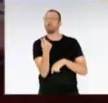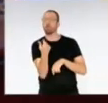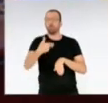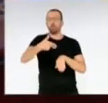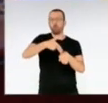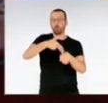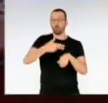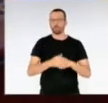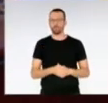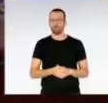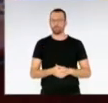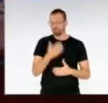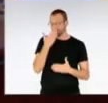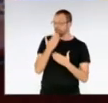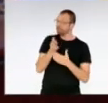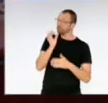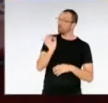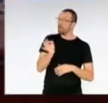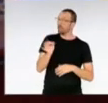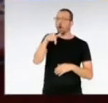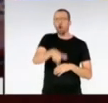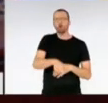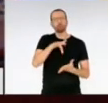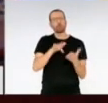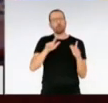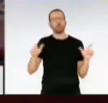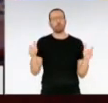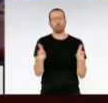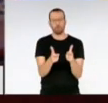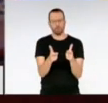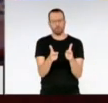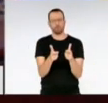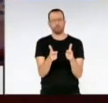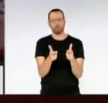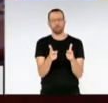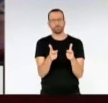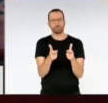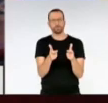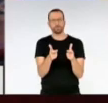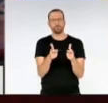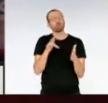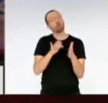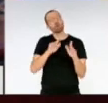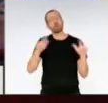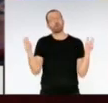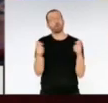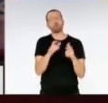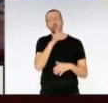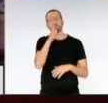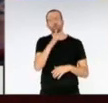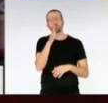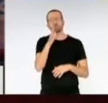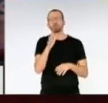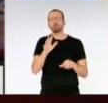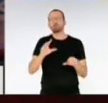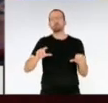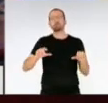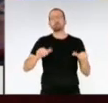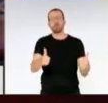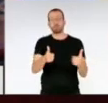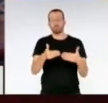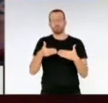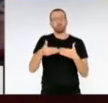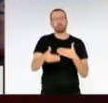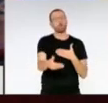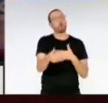Sí, ciertamente. Hoy hemos tenido una reunión, iniciamos la definición de la próxima